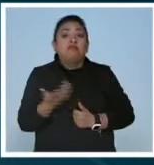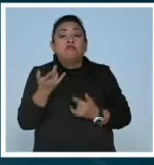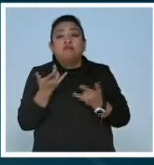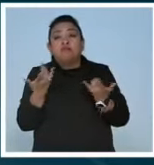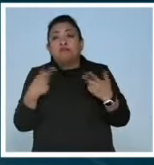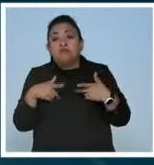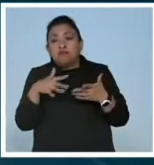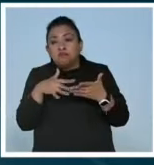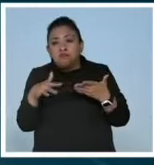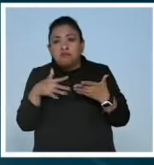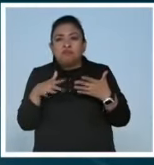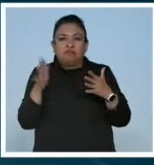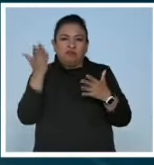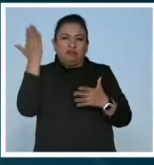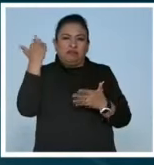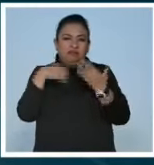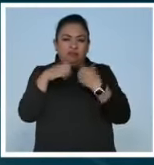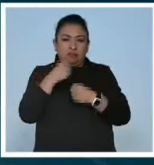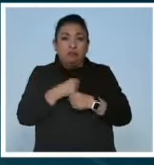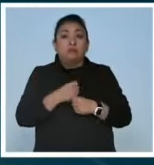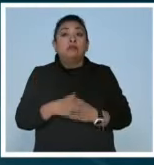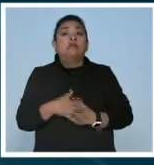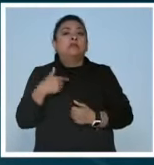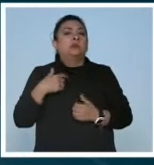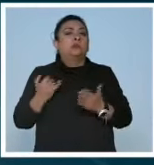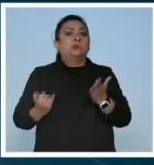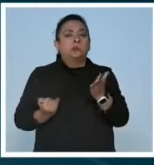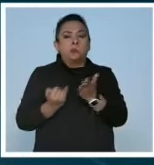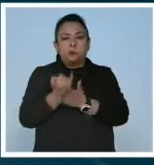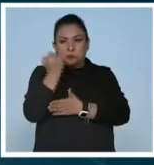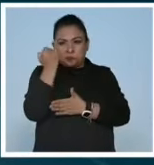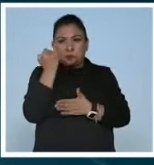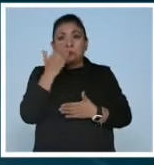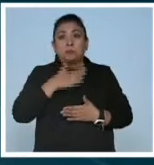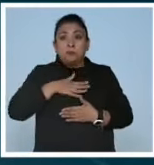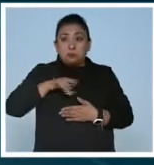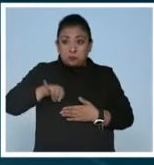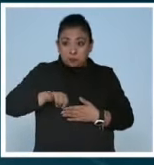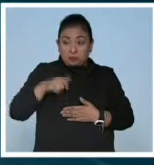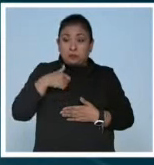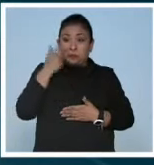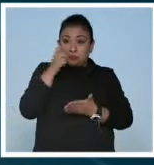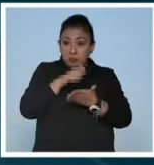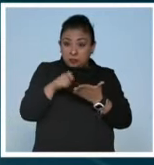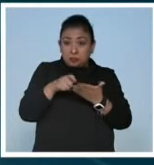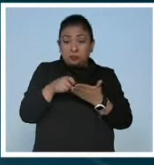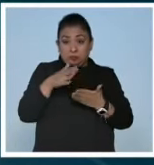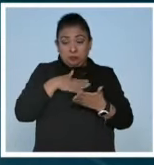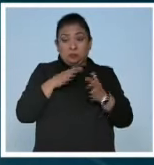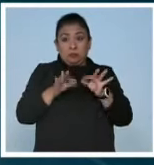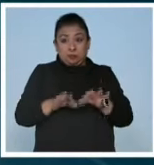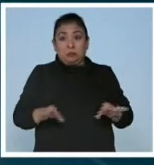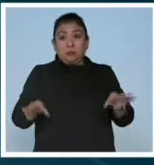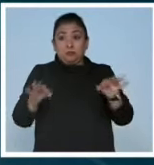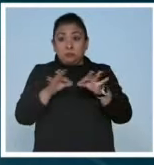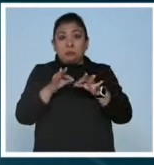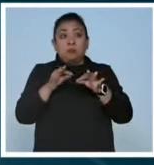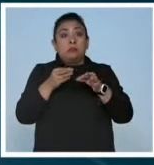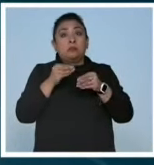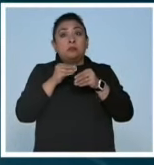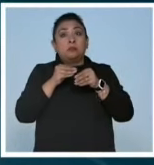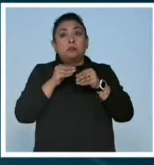lectores, etcétera, de ese tiempo. Entonces decidí que, como me interesaba escribir, como me parecía muy importante